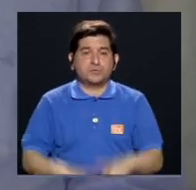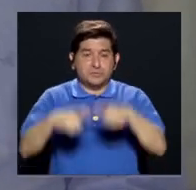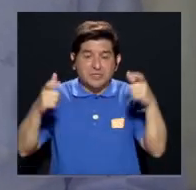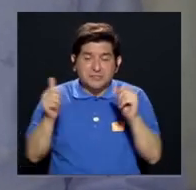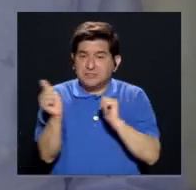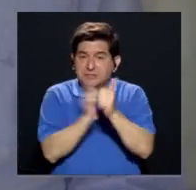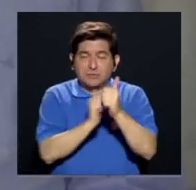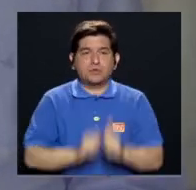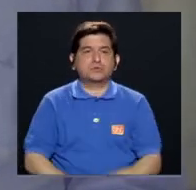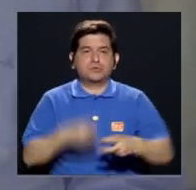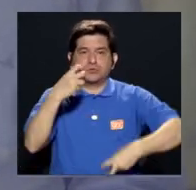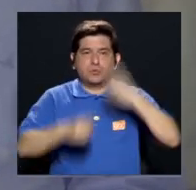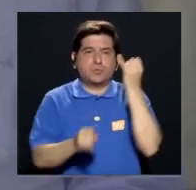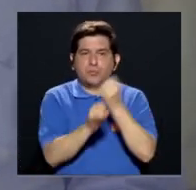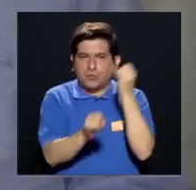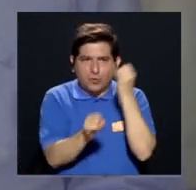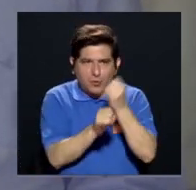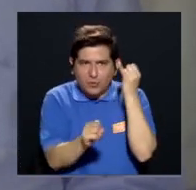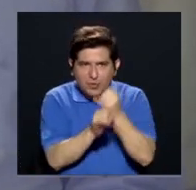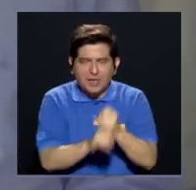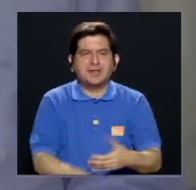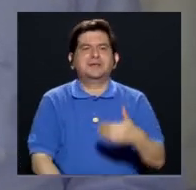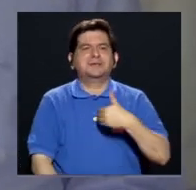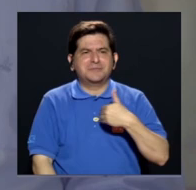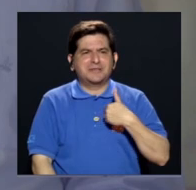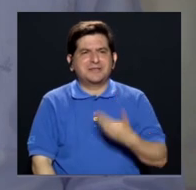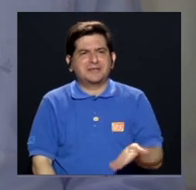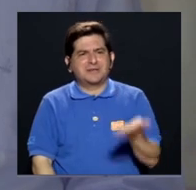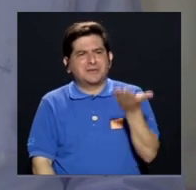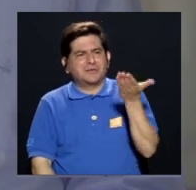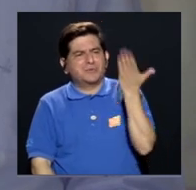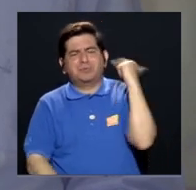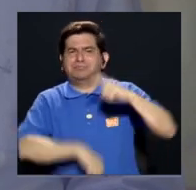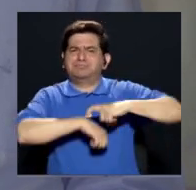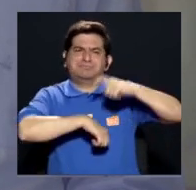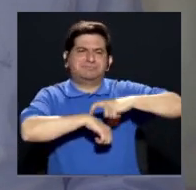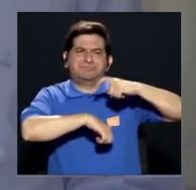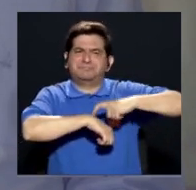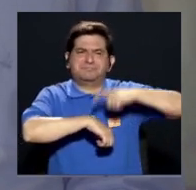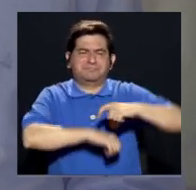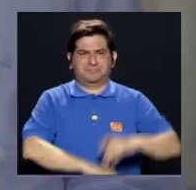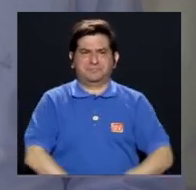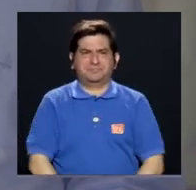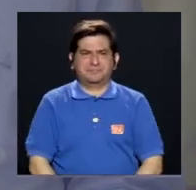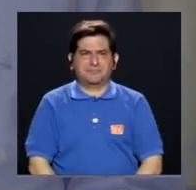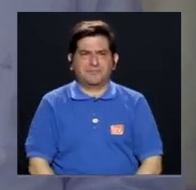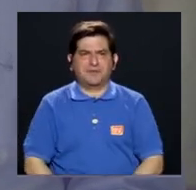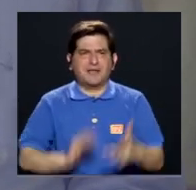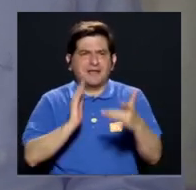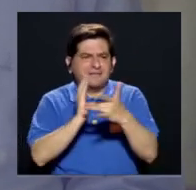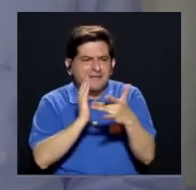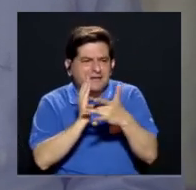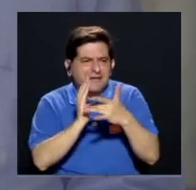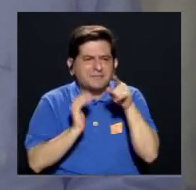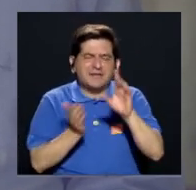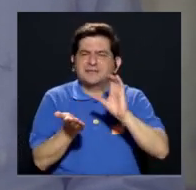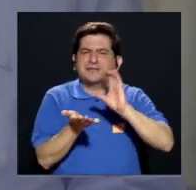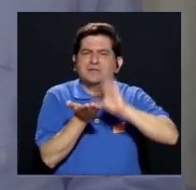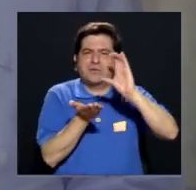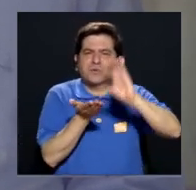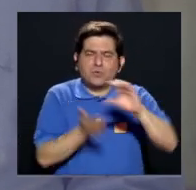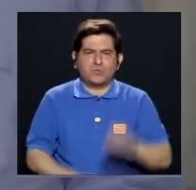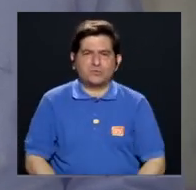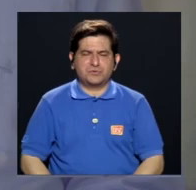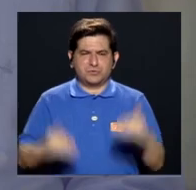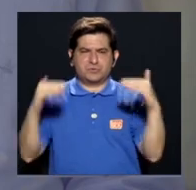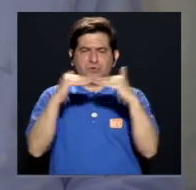son un problema que la institución ha venido teniendo desde hace ya bastante tiempo. Técnicamente son aquellos cursos cuyo